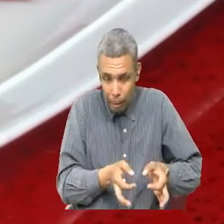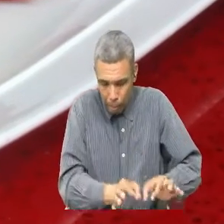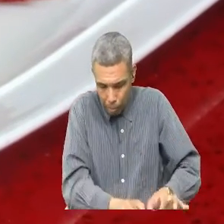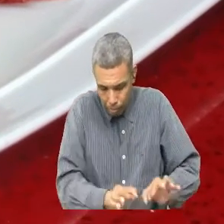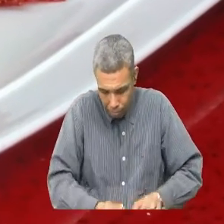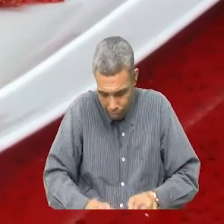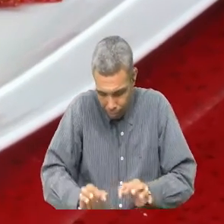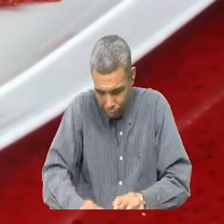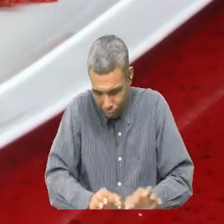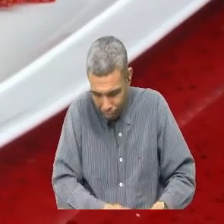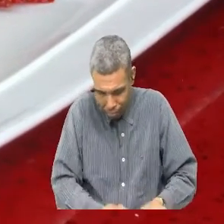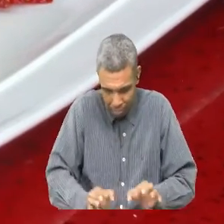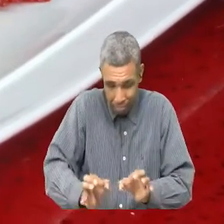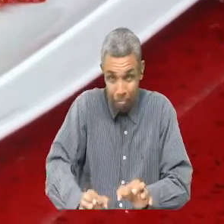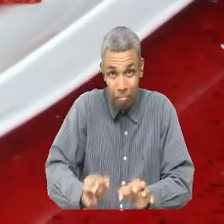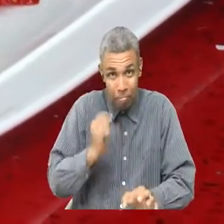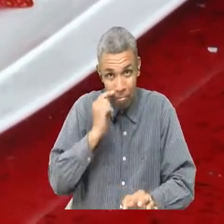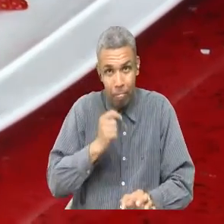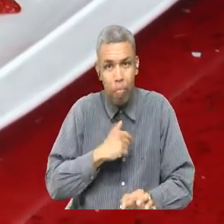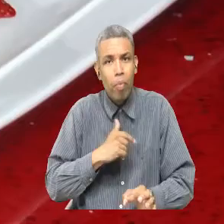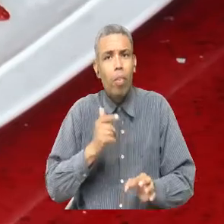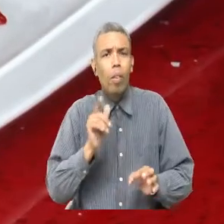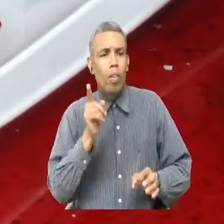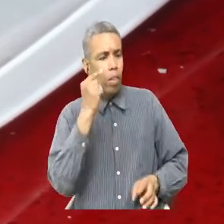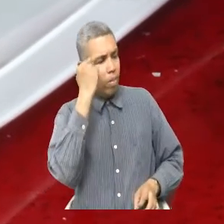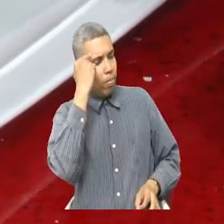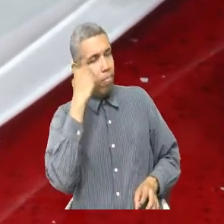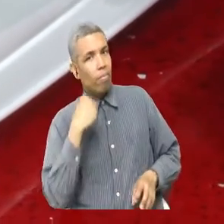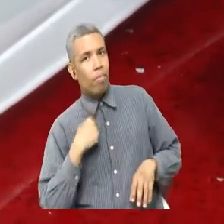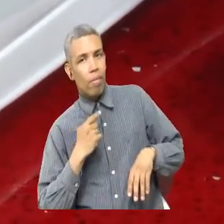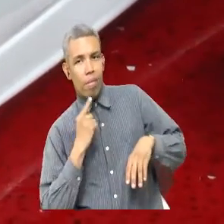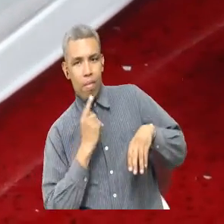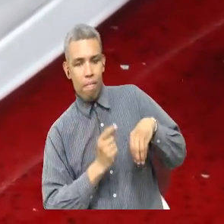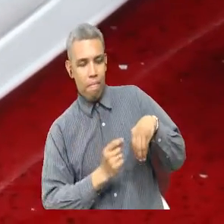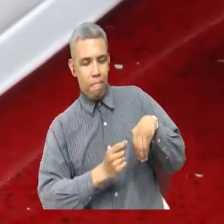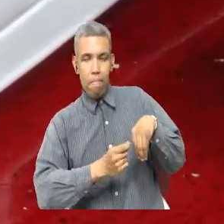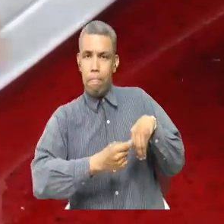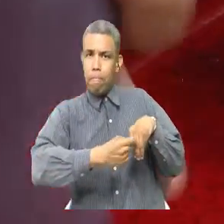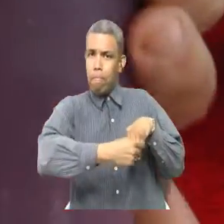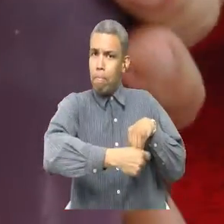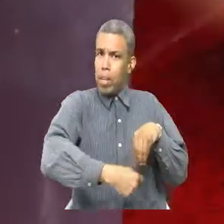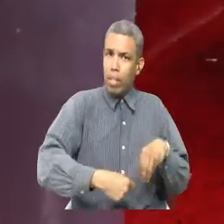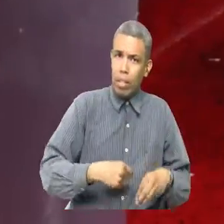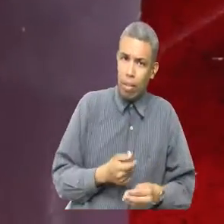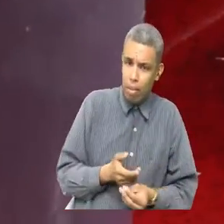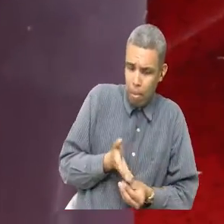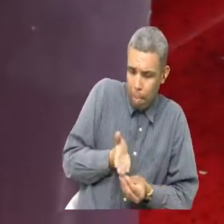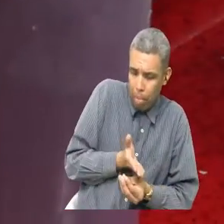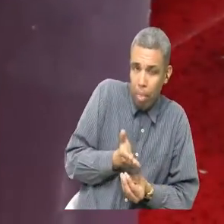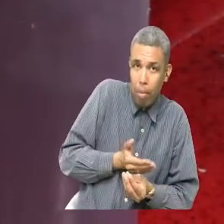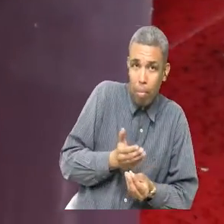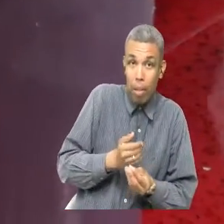fresa me encantó muchísimo porque solamente la cortó sin necesidad de soltarla toda, ¿no? Y la dejó así.